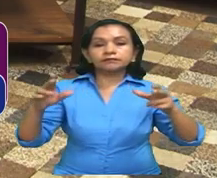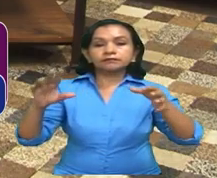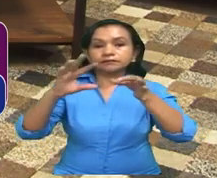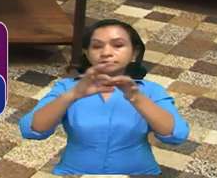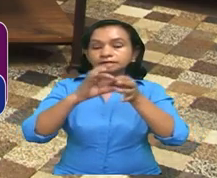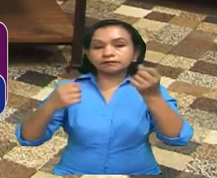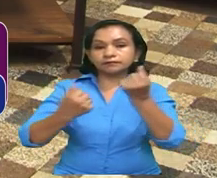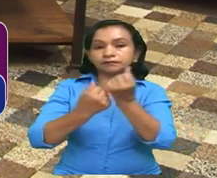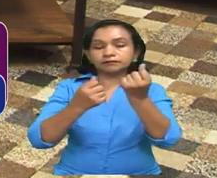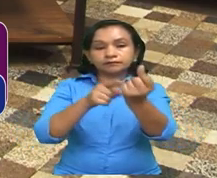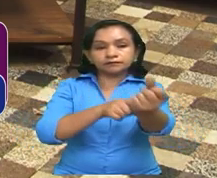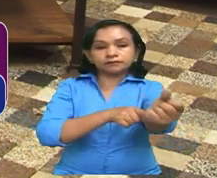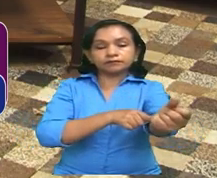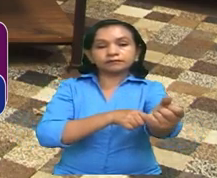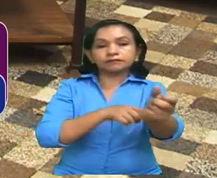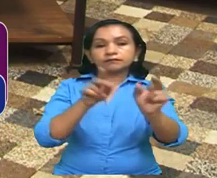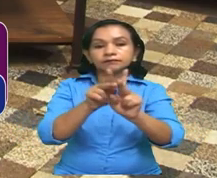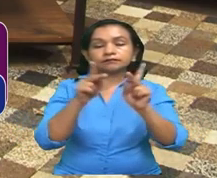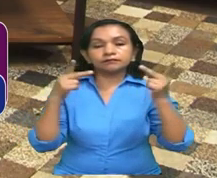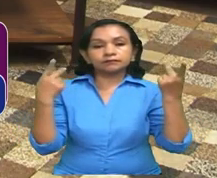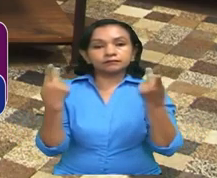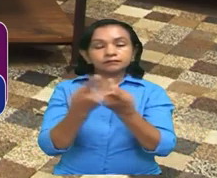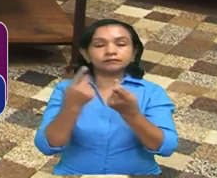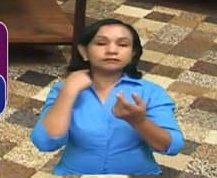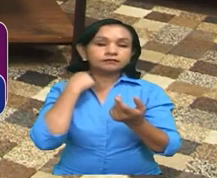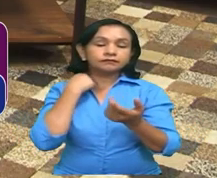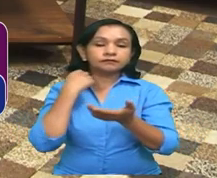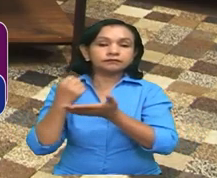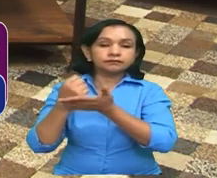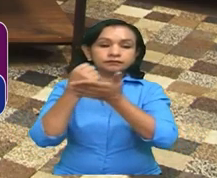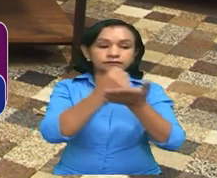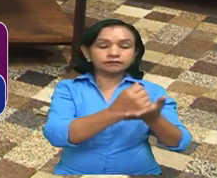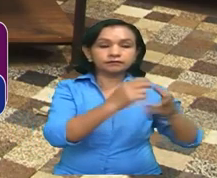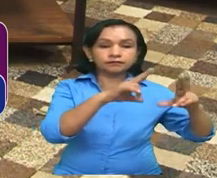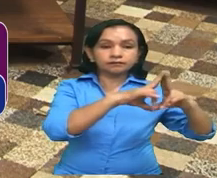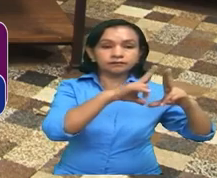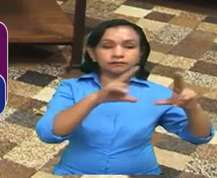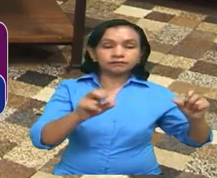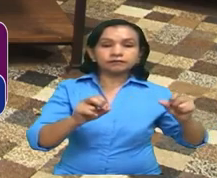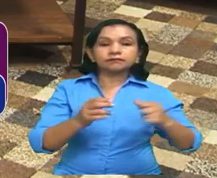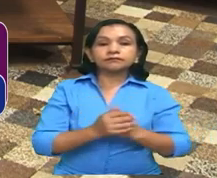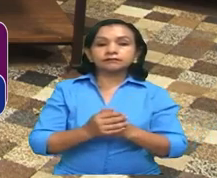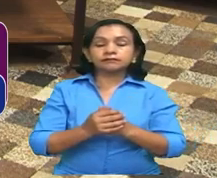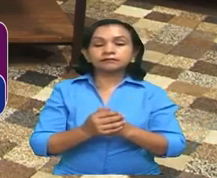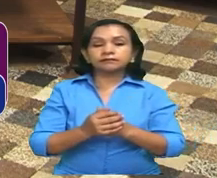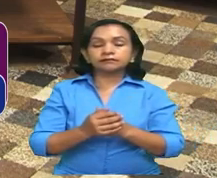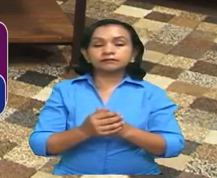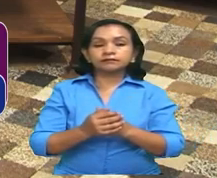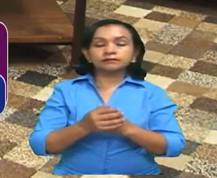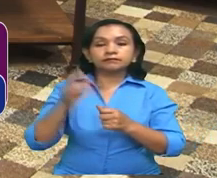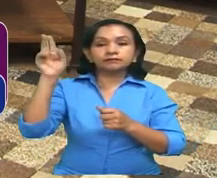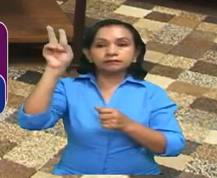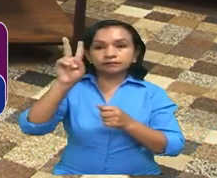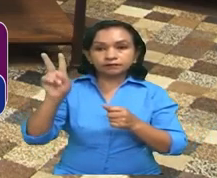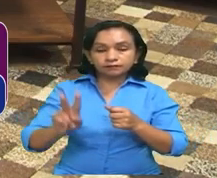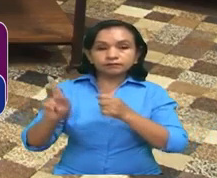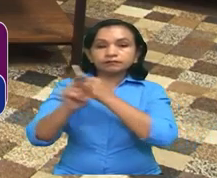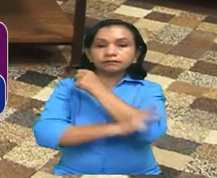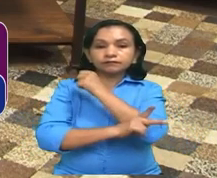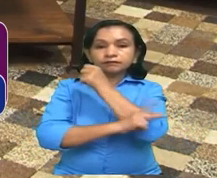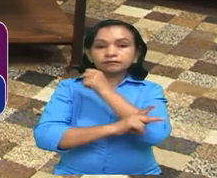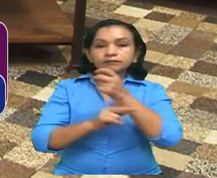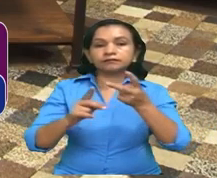embajadores de diferentes países, ¿no? Andaban de Cuba también, ¿no? Sí, bueno, de hecho, como mencionaron, estos